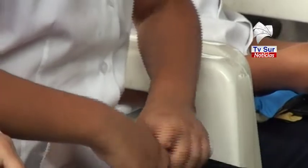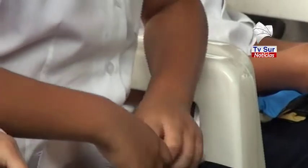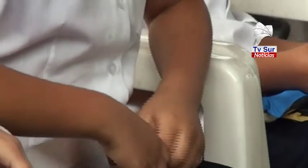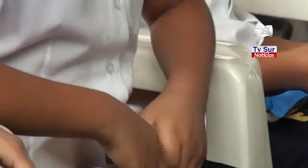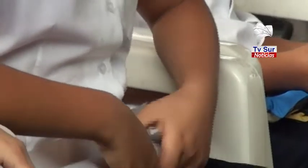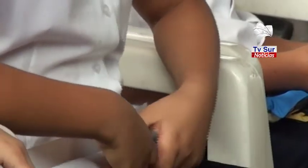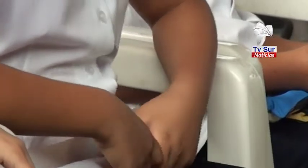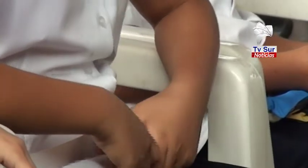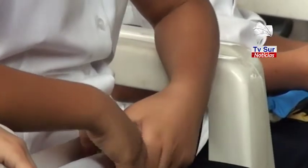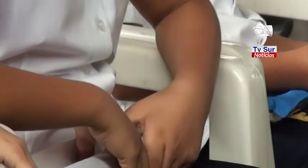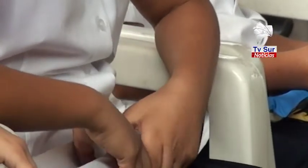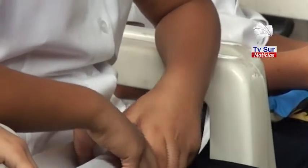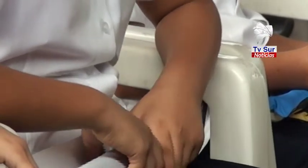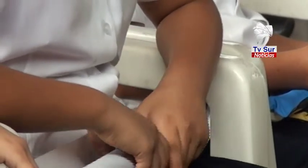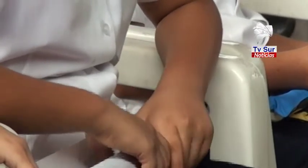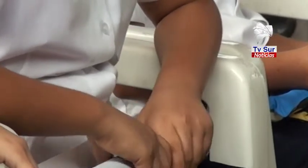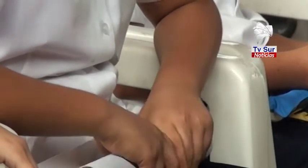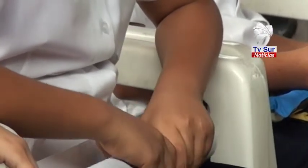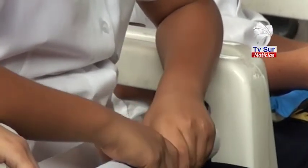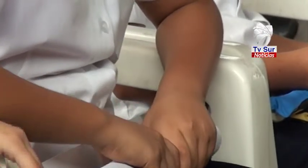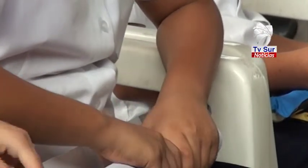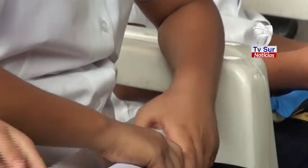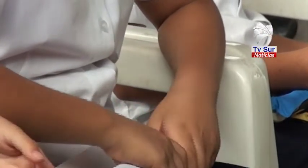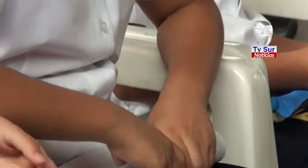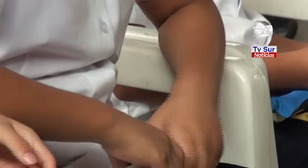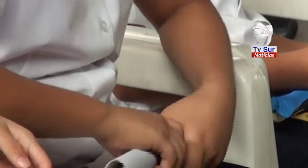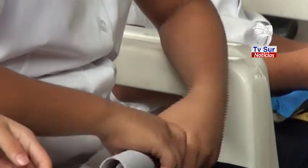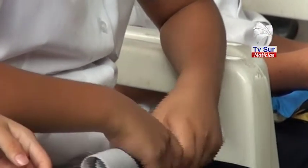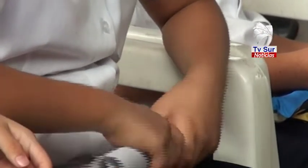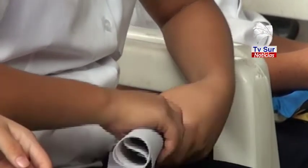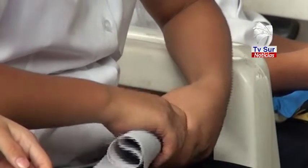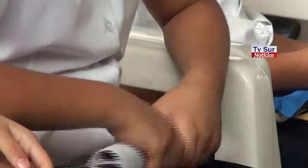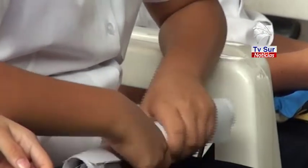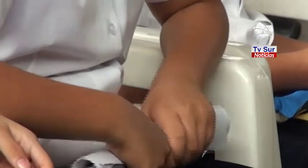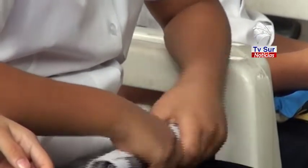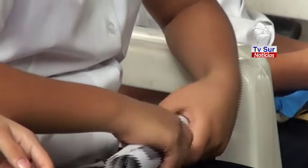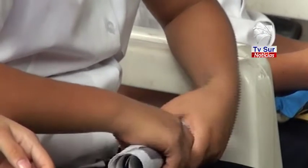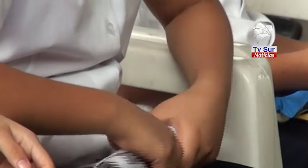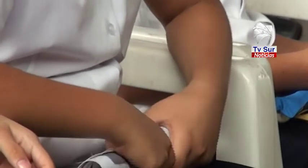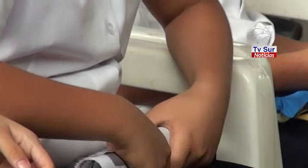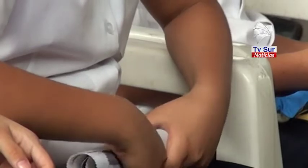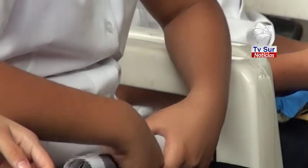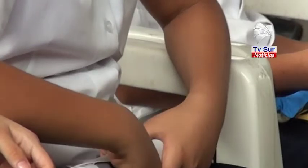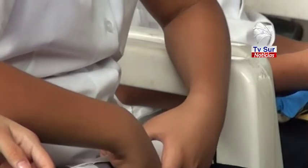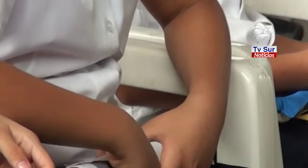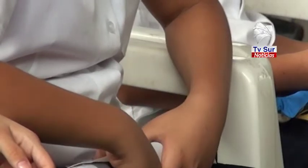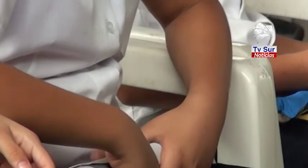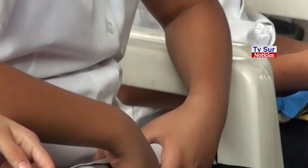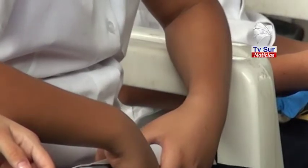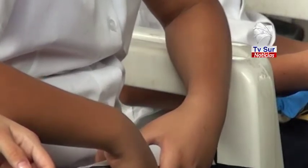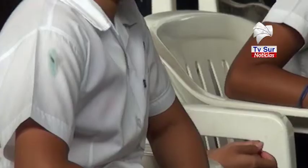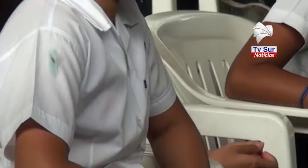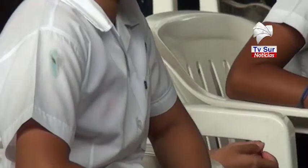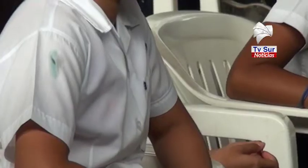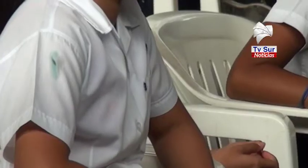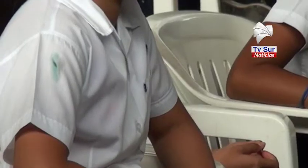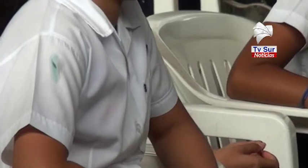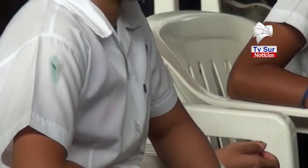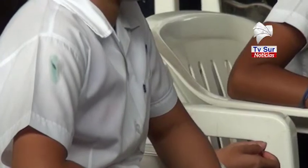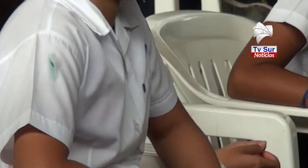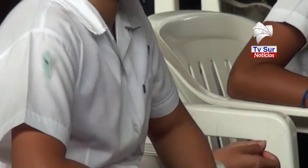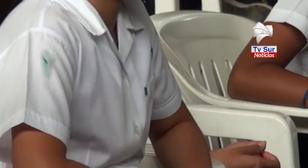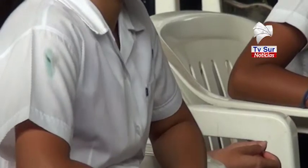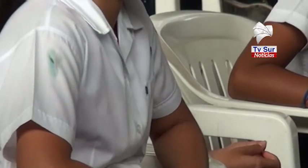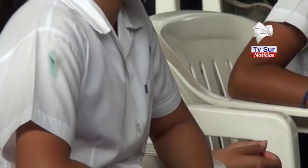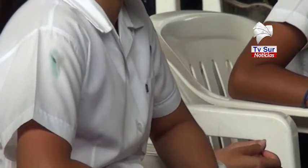cada docente se comunicará con sus estudiantes desde las diferentes opciones a distancia que les ofrecerá el MEP a fin de que repasen aprendizajes